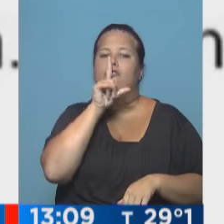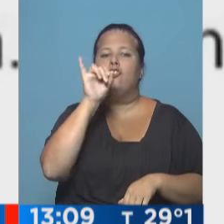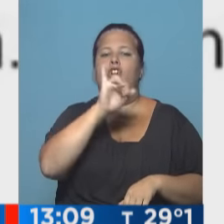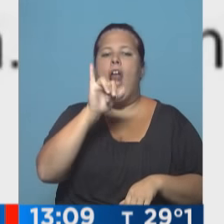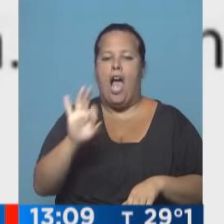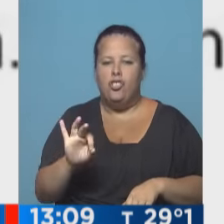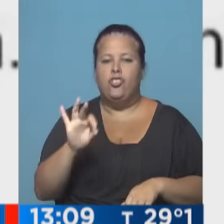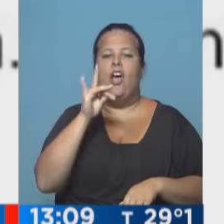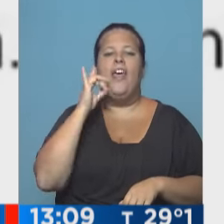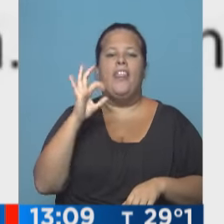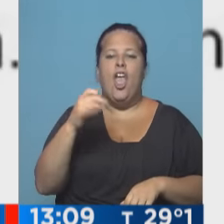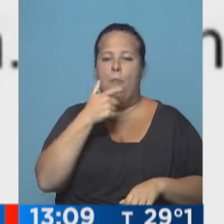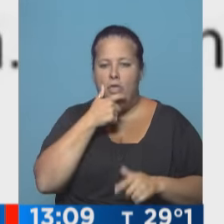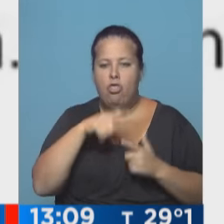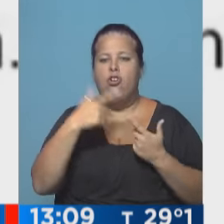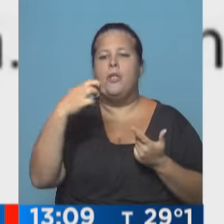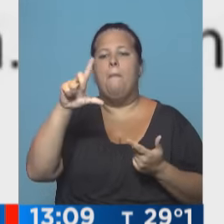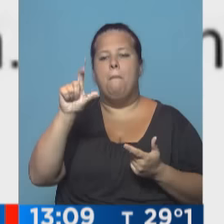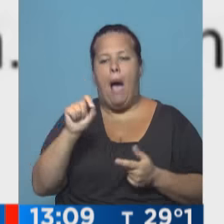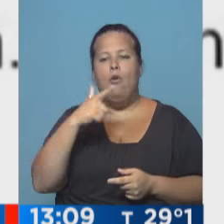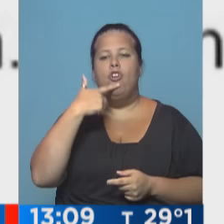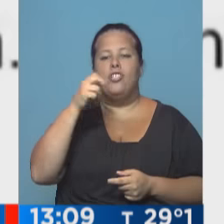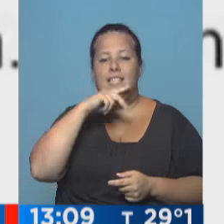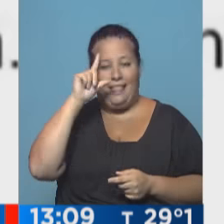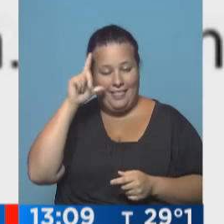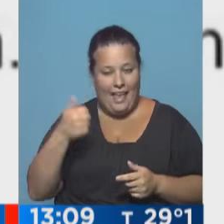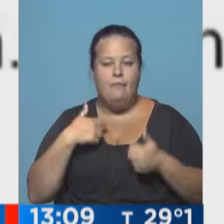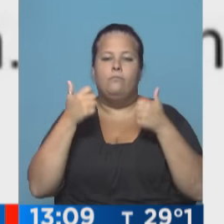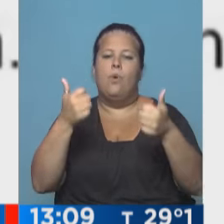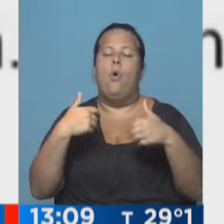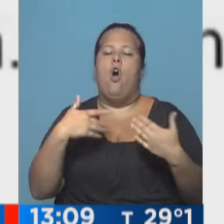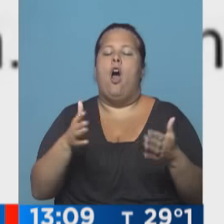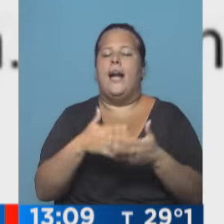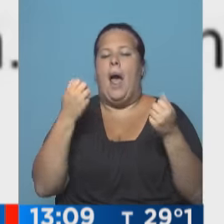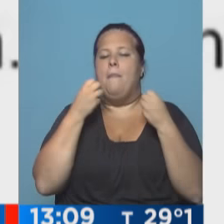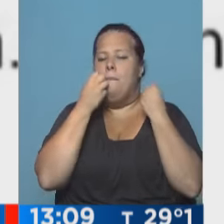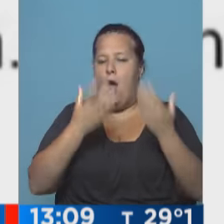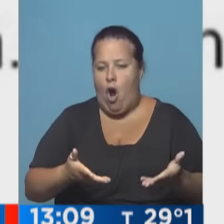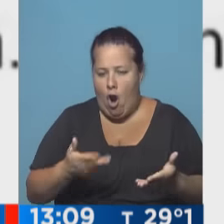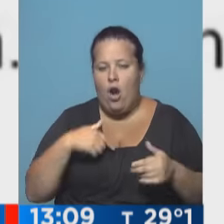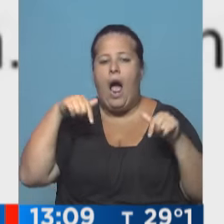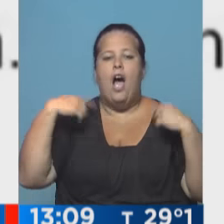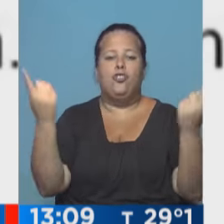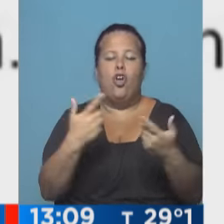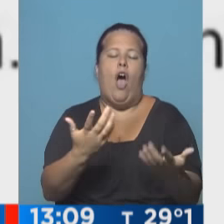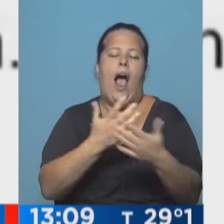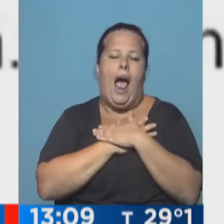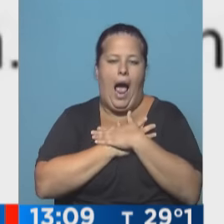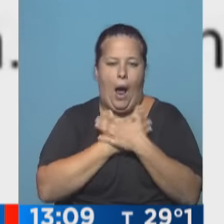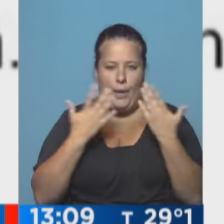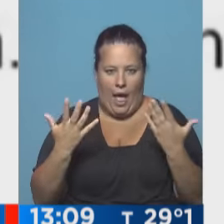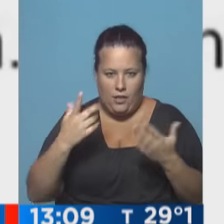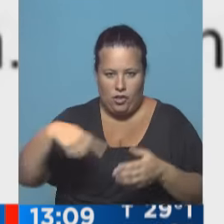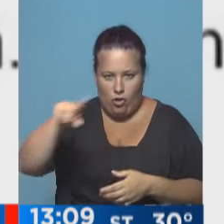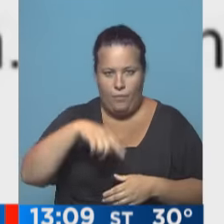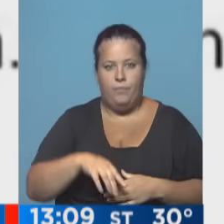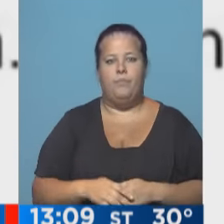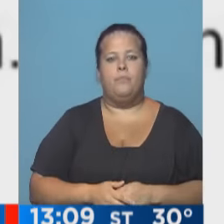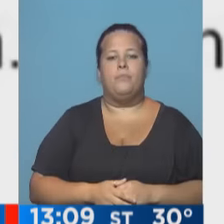Toranzo, Diego Mendoza y Pablo Santella, a los que le deseo una pronta recuperación. Les mando a todos un gran